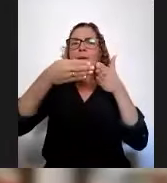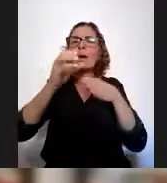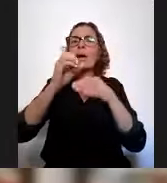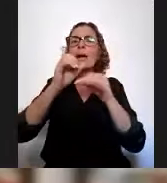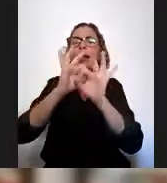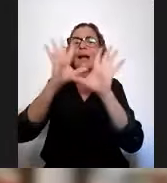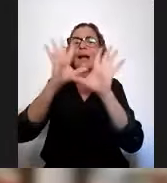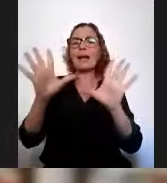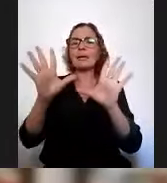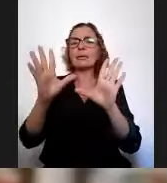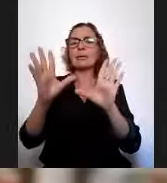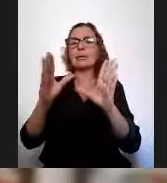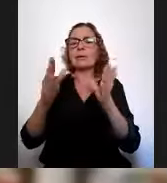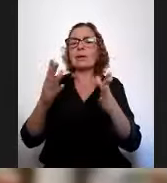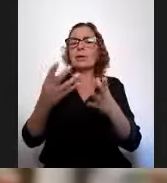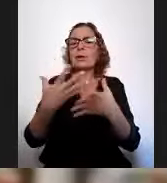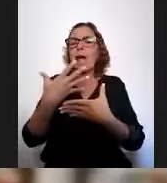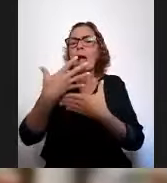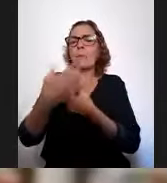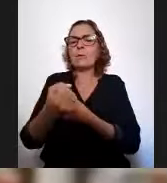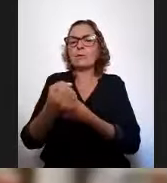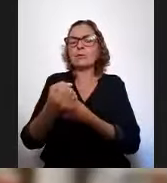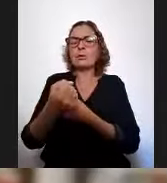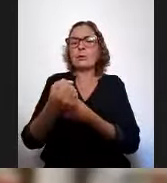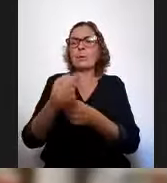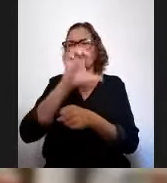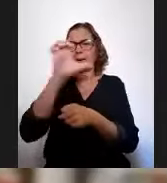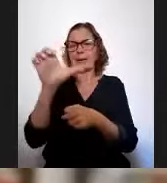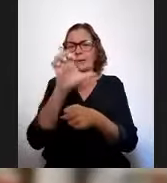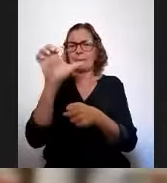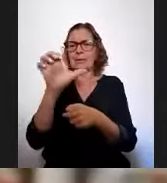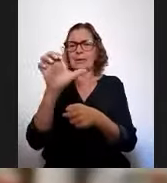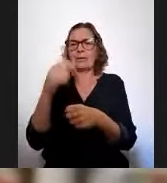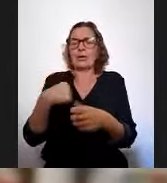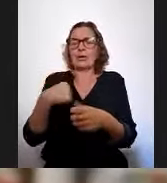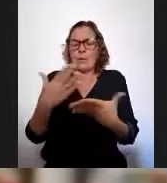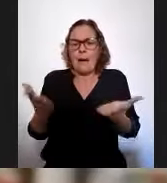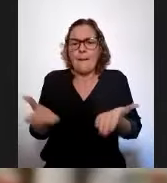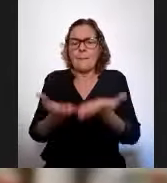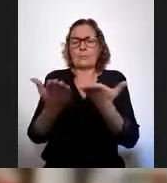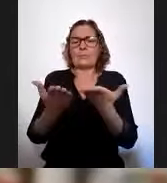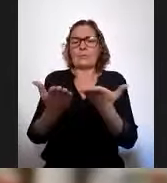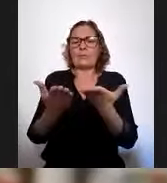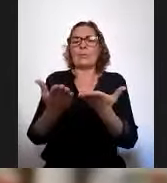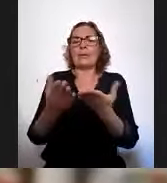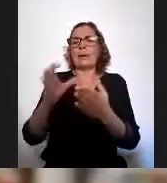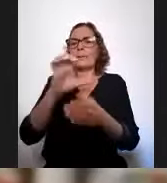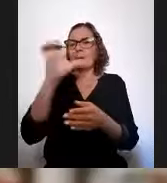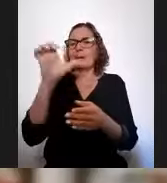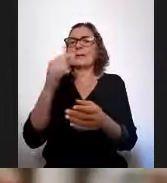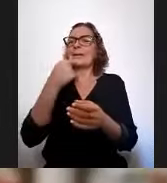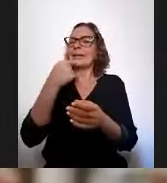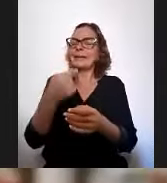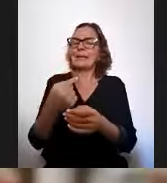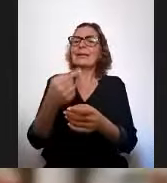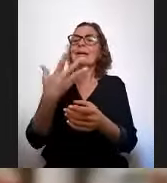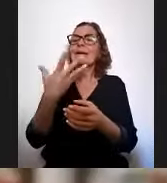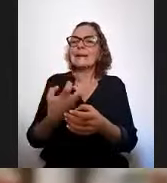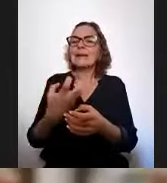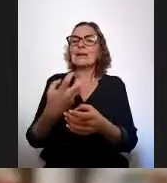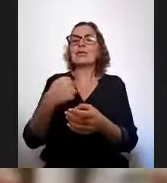qué es lo que me motiva para crear una empresa, qué es lo que me motiva, que me lleva adelante para decir, quiero tener